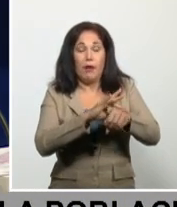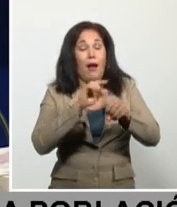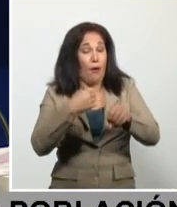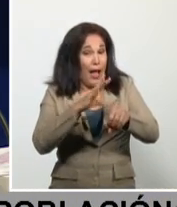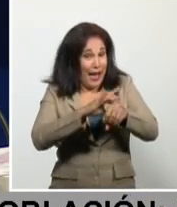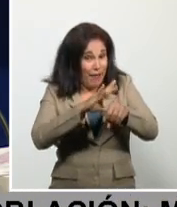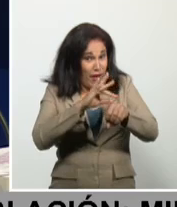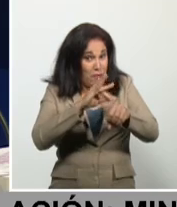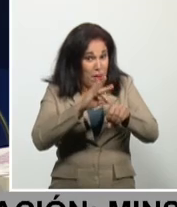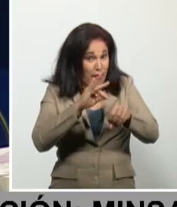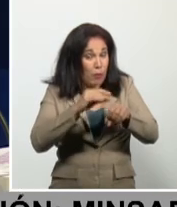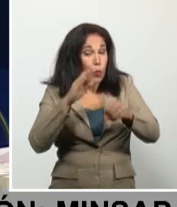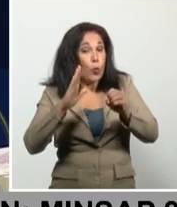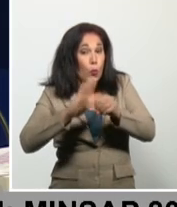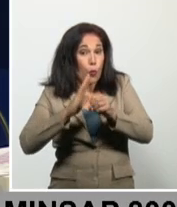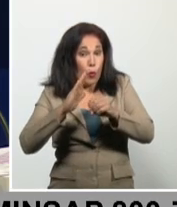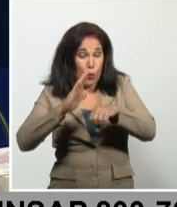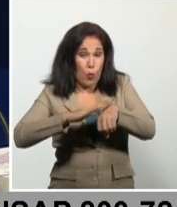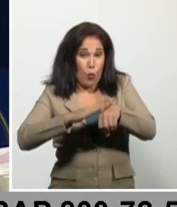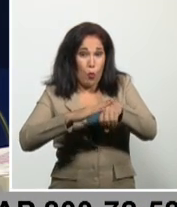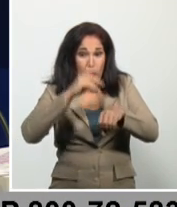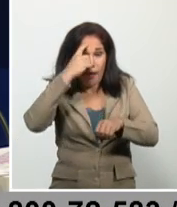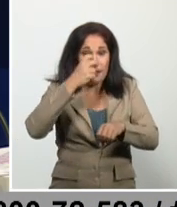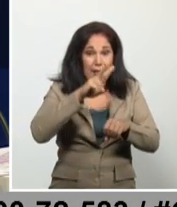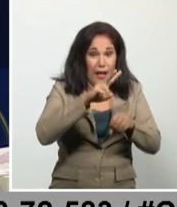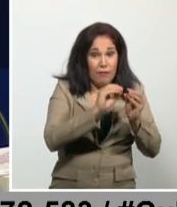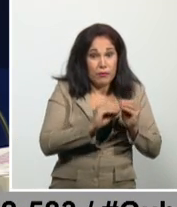produce ese coronavirus, ese